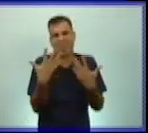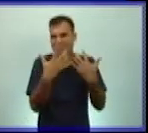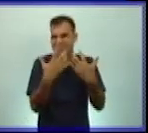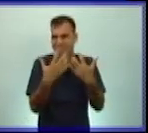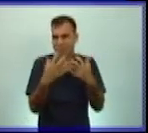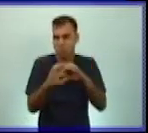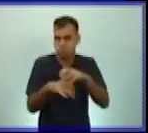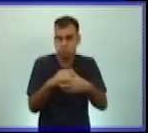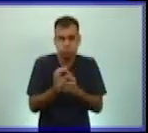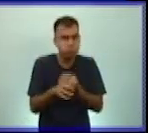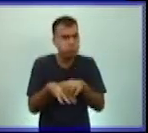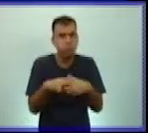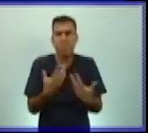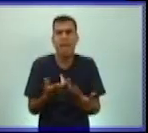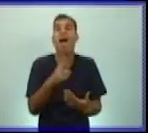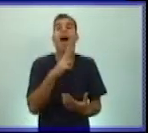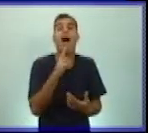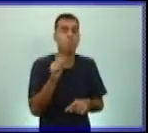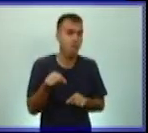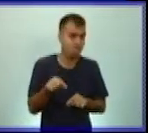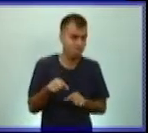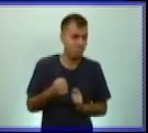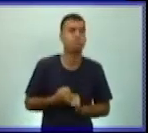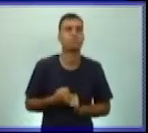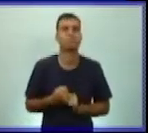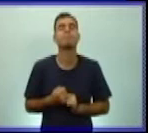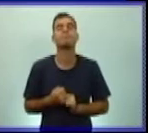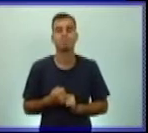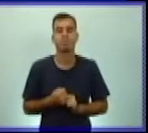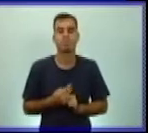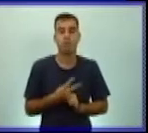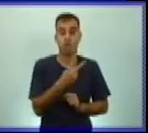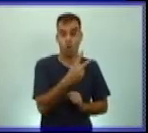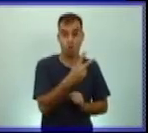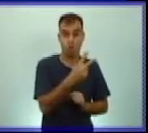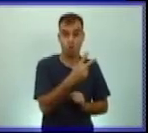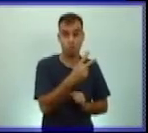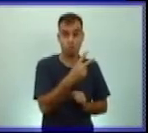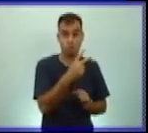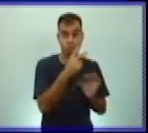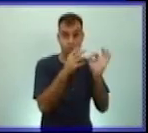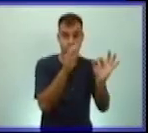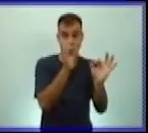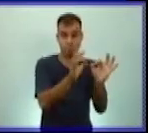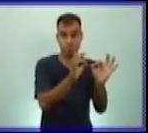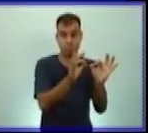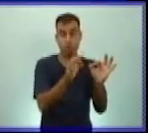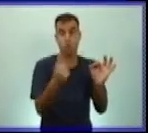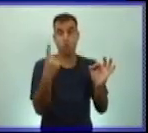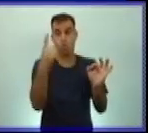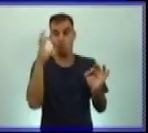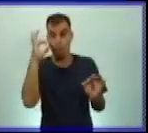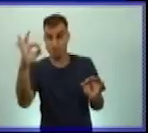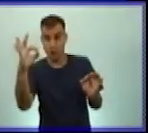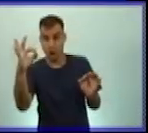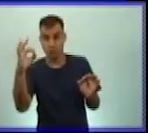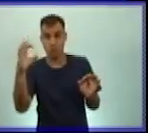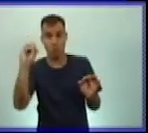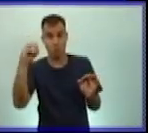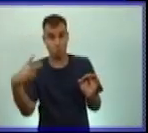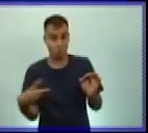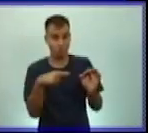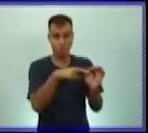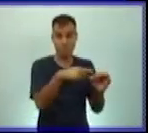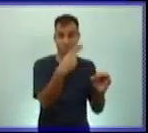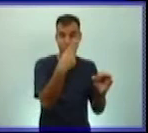que tenemos dos moléculas de dihidrógeno y una molécula de dioxígeno que participa en